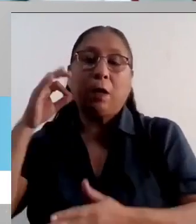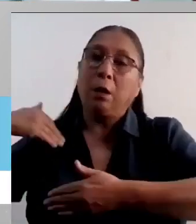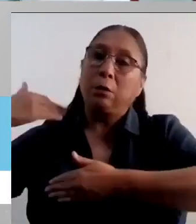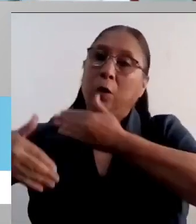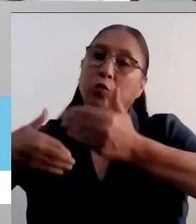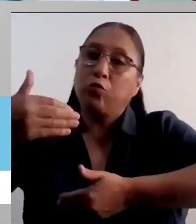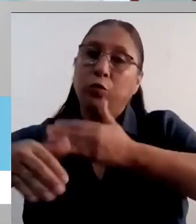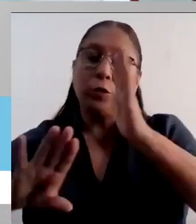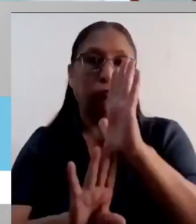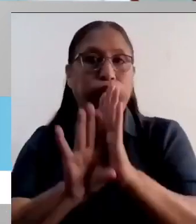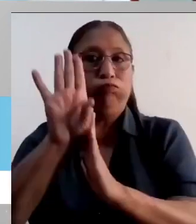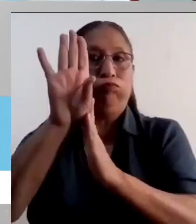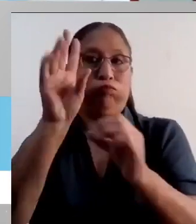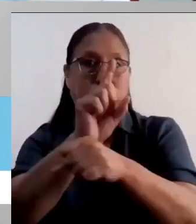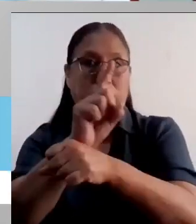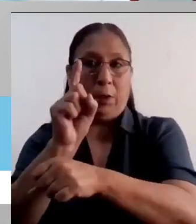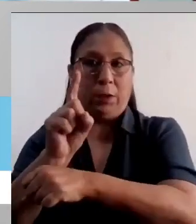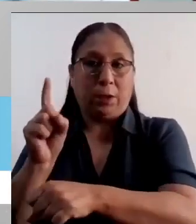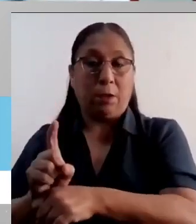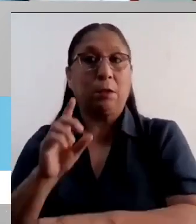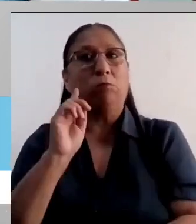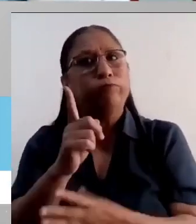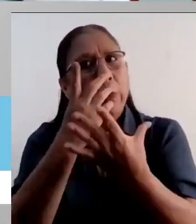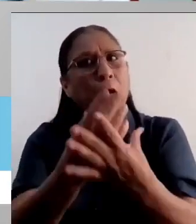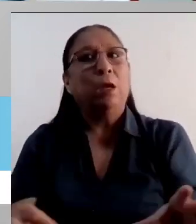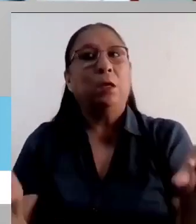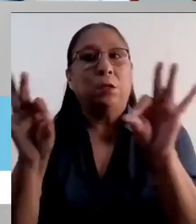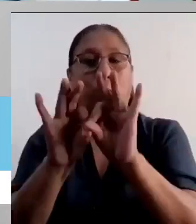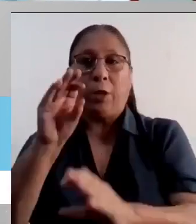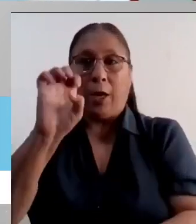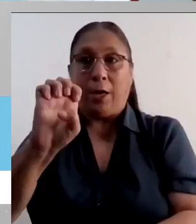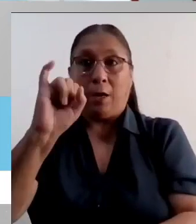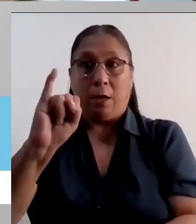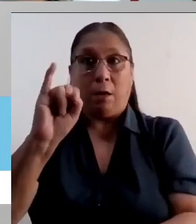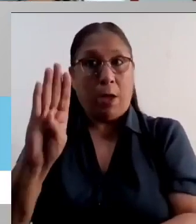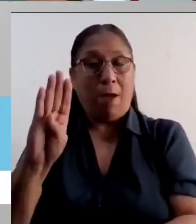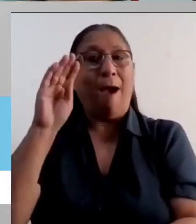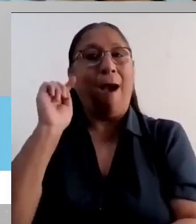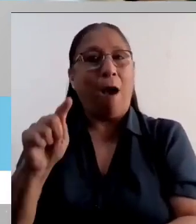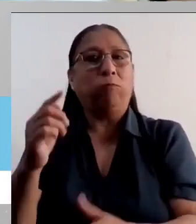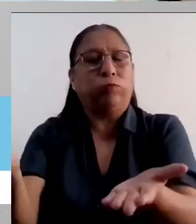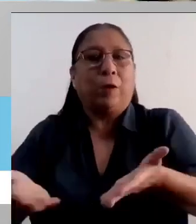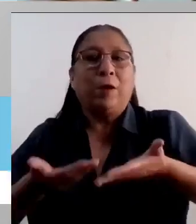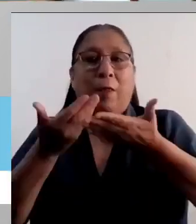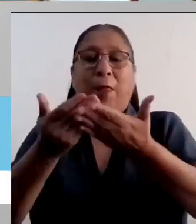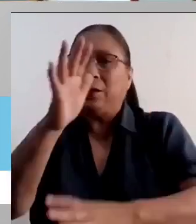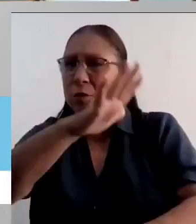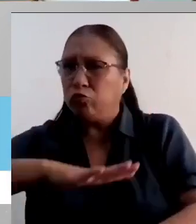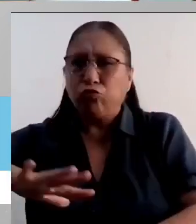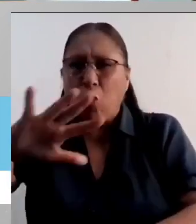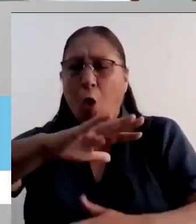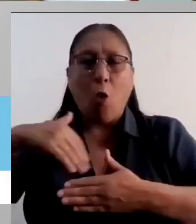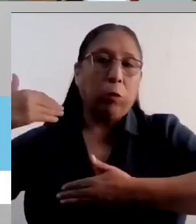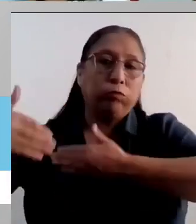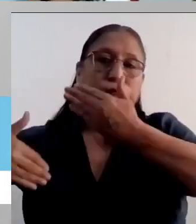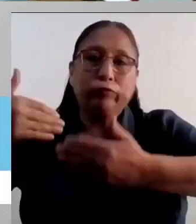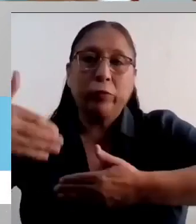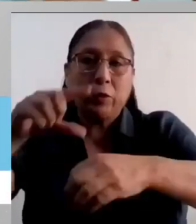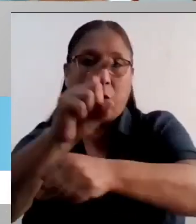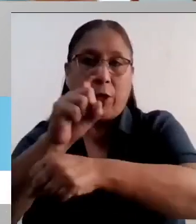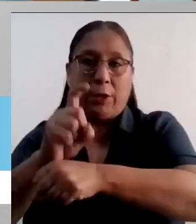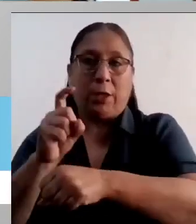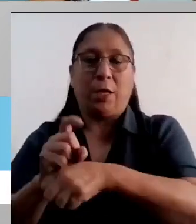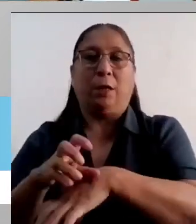de desarrollo educativo. Es importante que la EIB, por ello, pueda brindarse en todo el esquema del proceso educativo, ¿no? Tanto